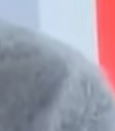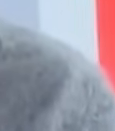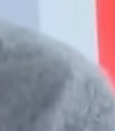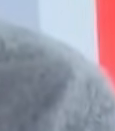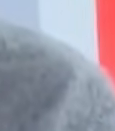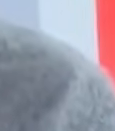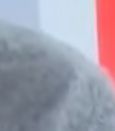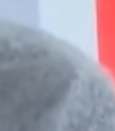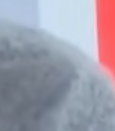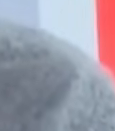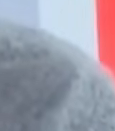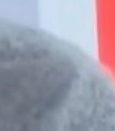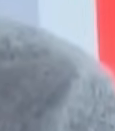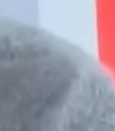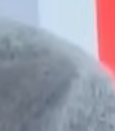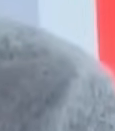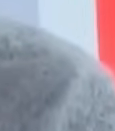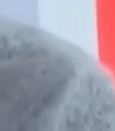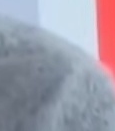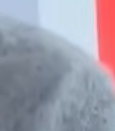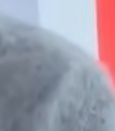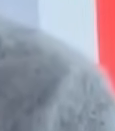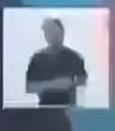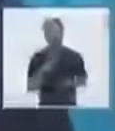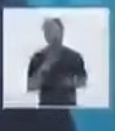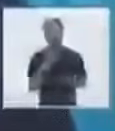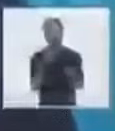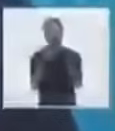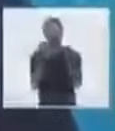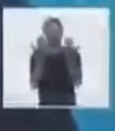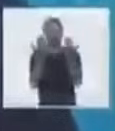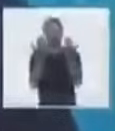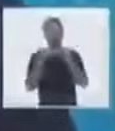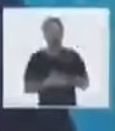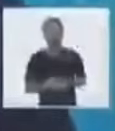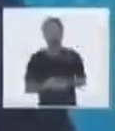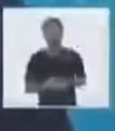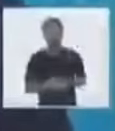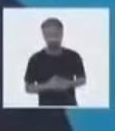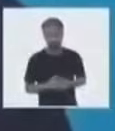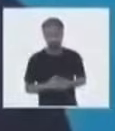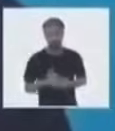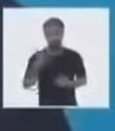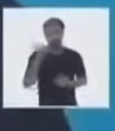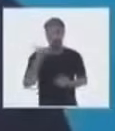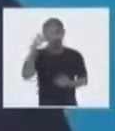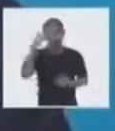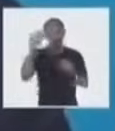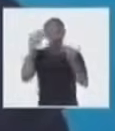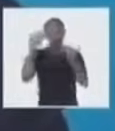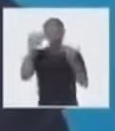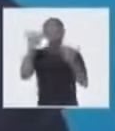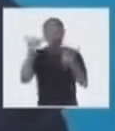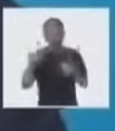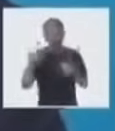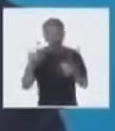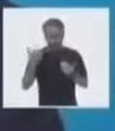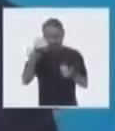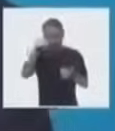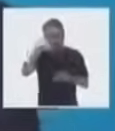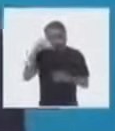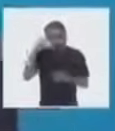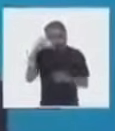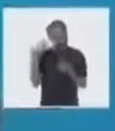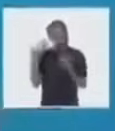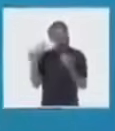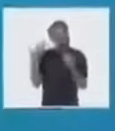32-33% a favor. Por eso Milei jugó la de apostar a la hiperinflación para disciplinar a la sociedad y de esa forma decir lo único que se puede